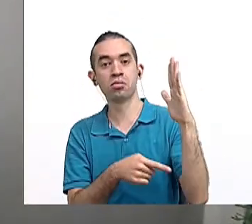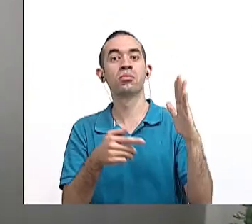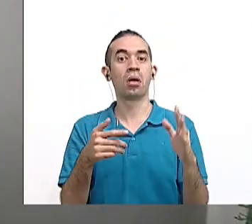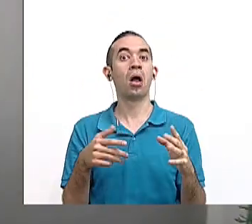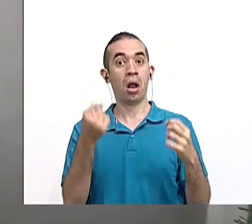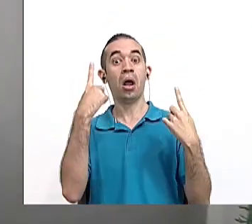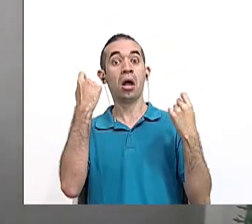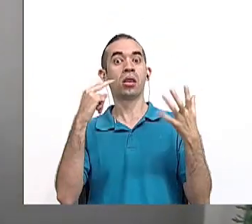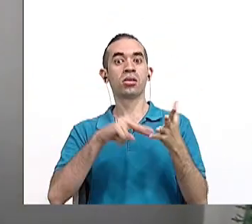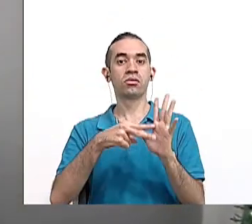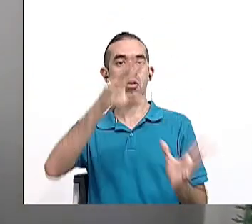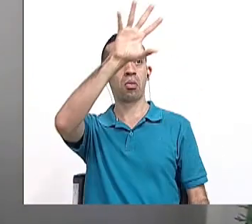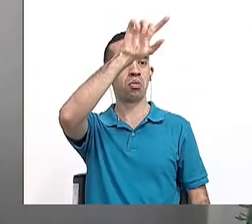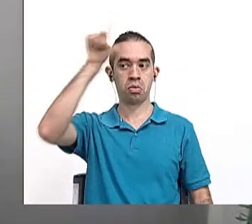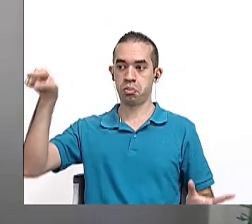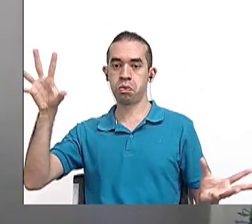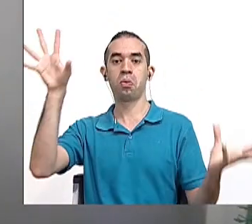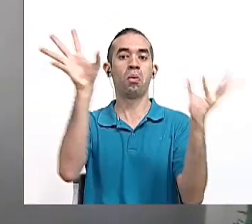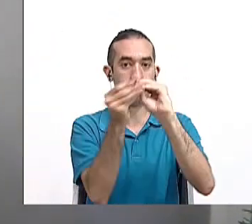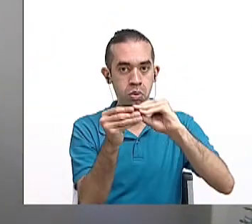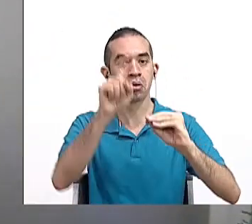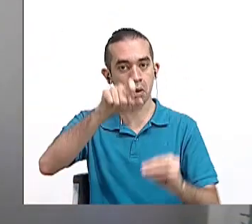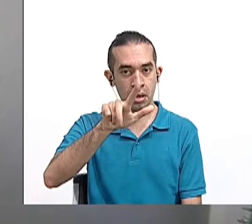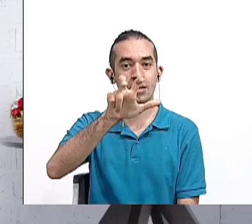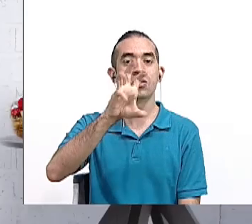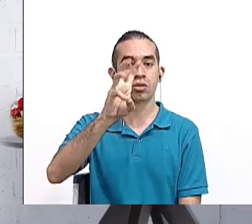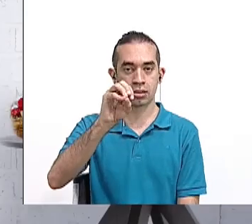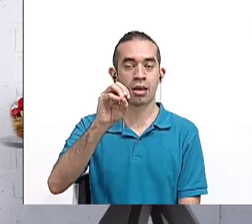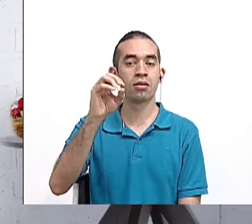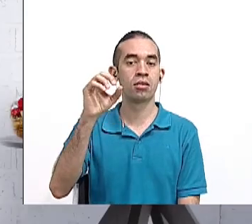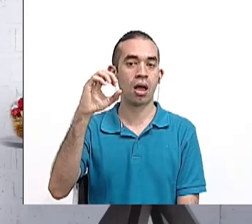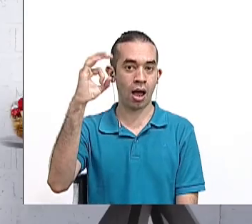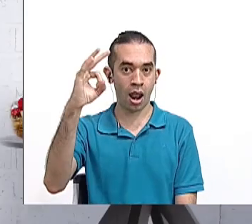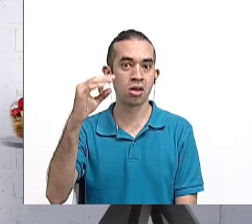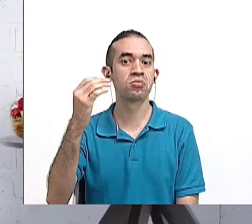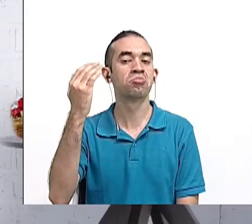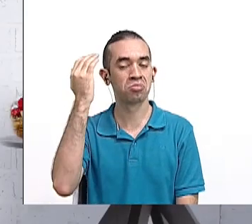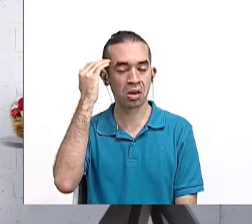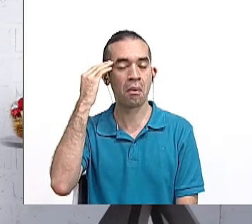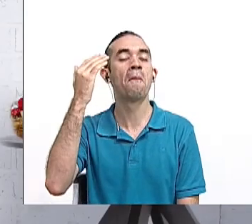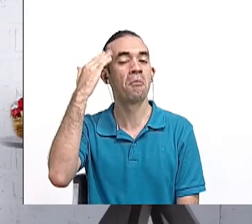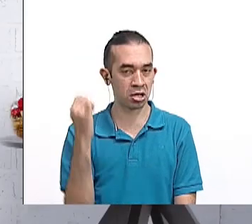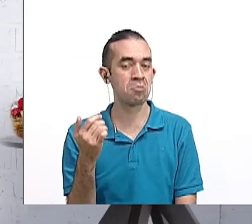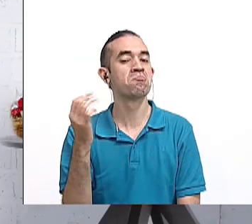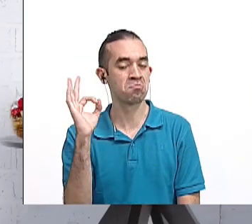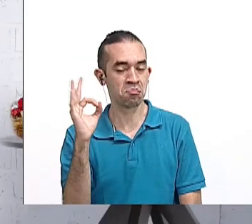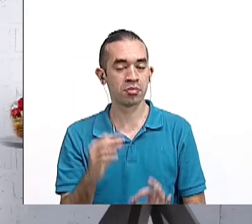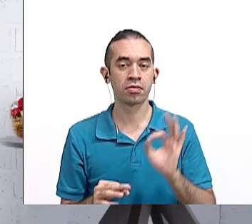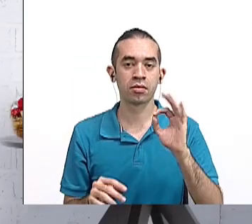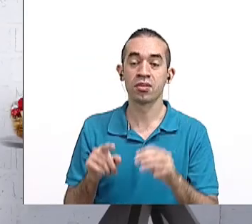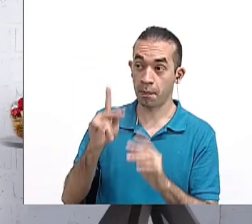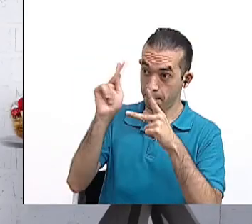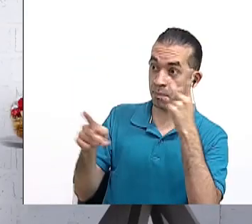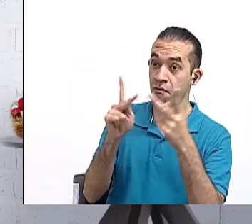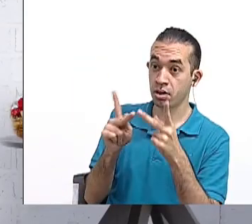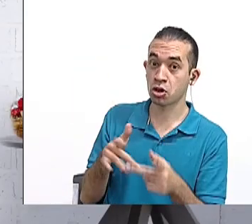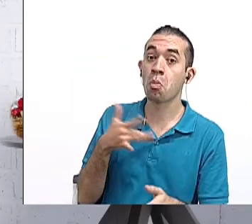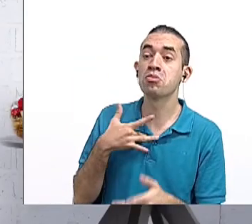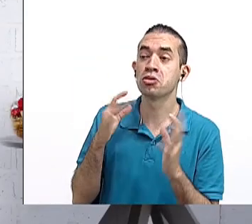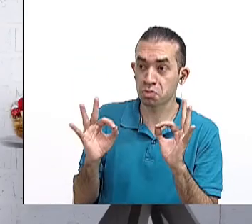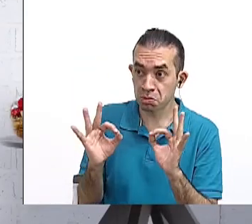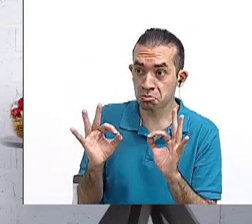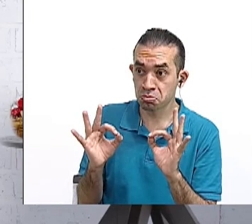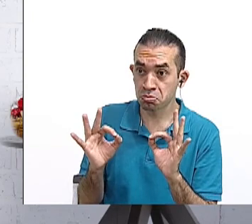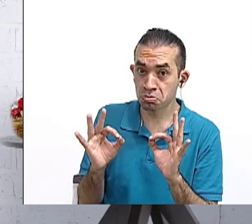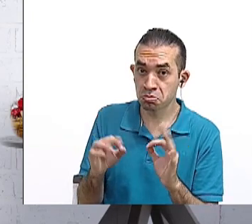ángulos externos que tienen que ver 360 grados perfecto y cómo se sintió se sintió bien